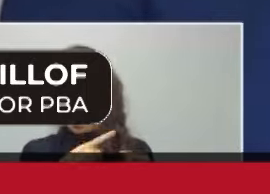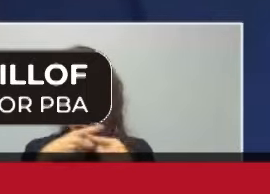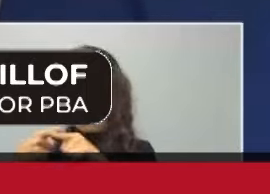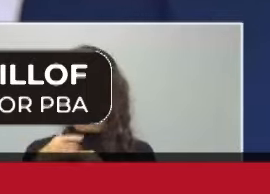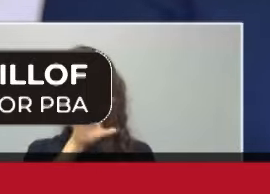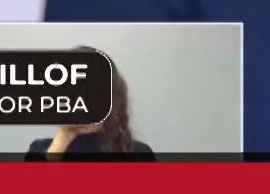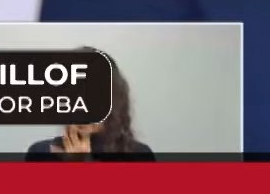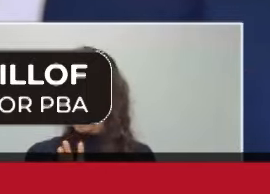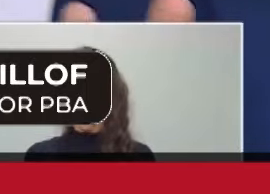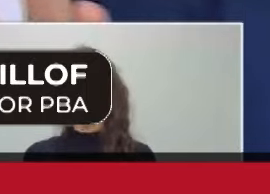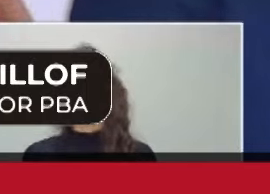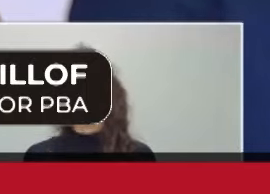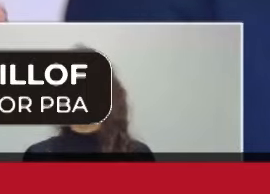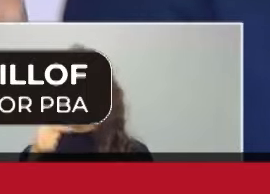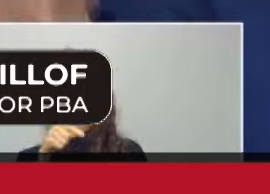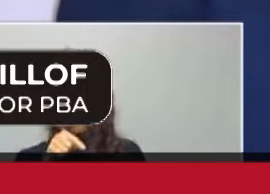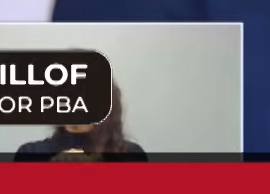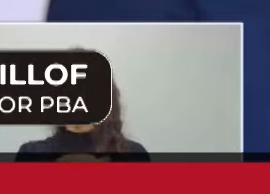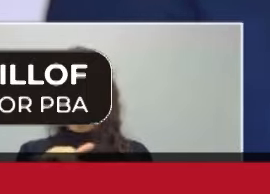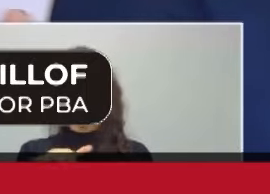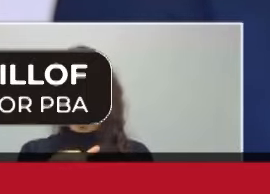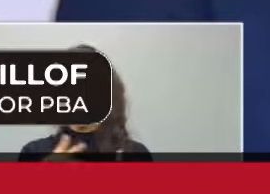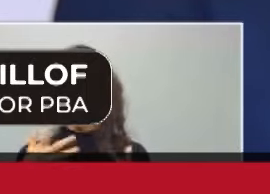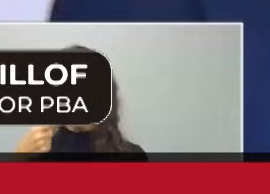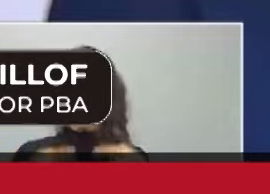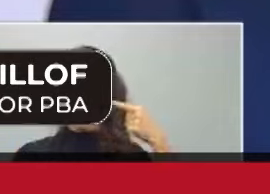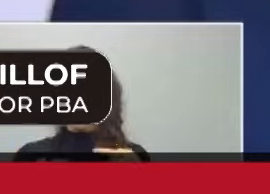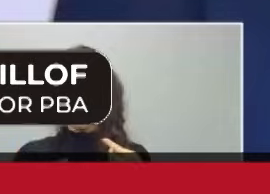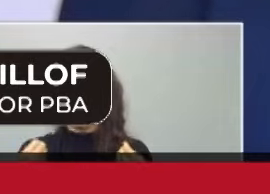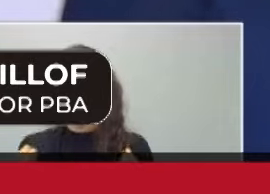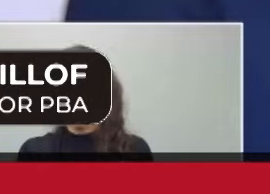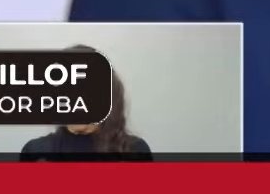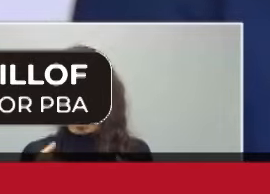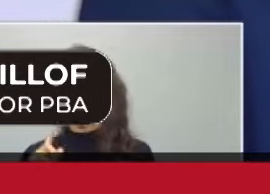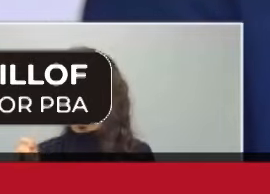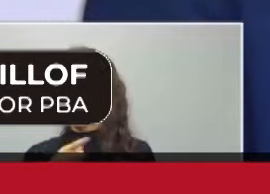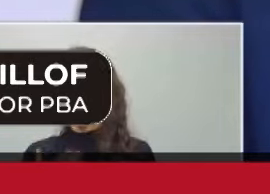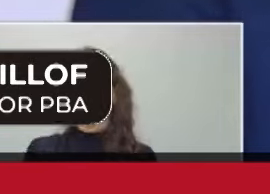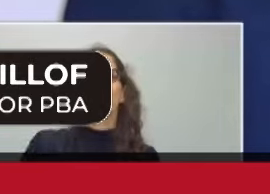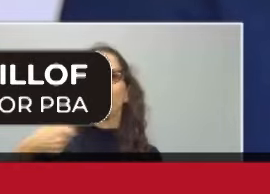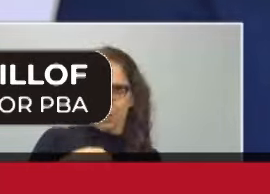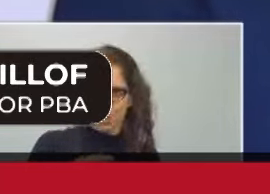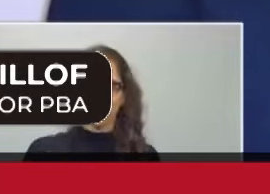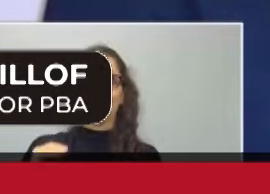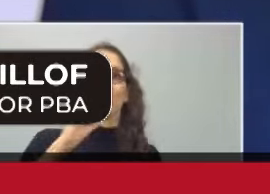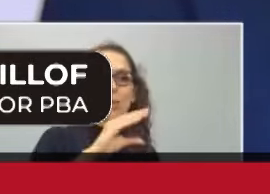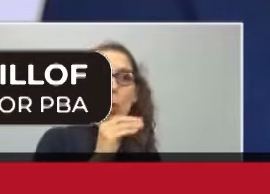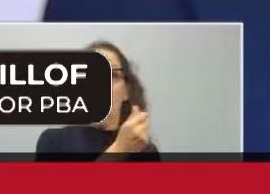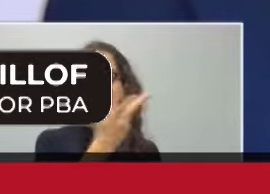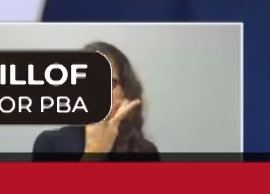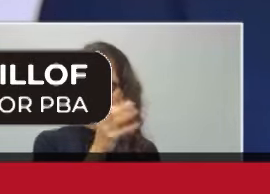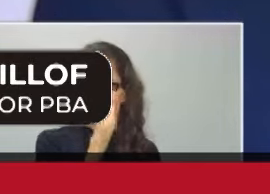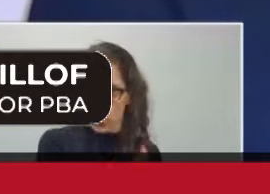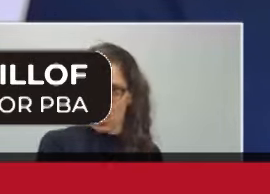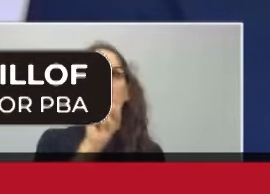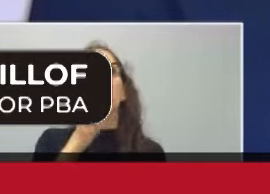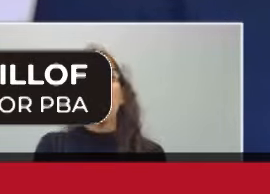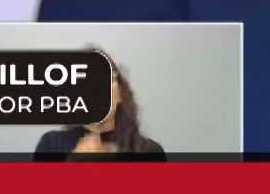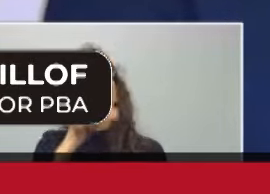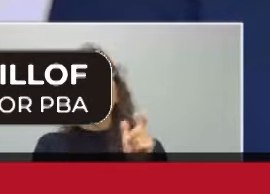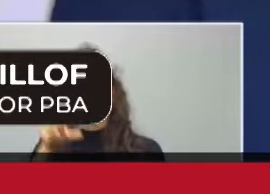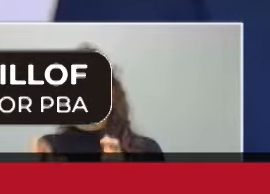coparticipable. Esto está discordante, tanto con el aporte como con la proporción de población. 38% de